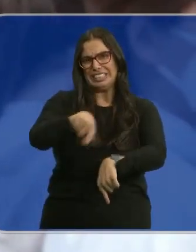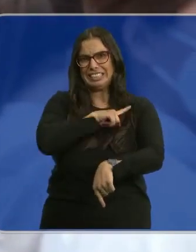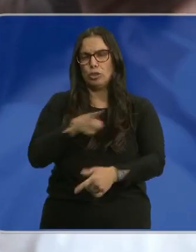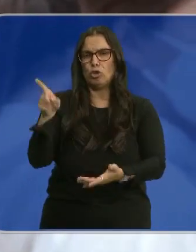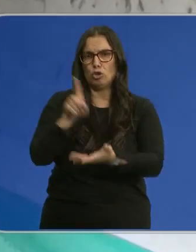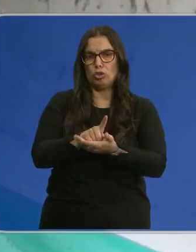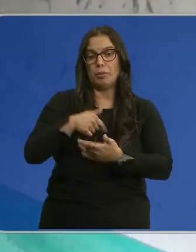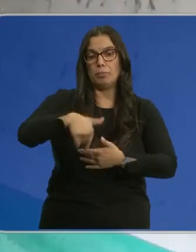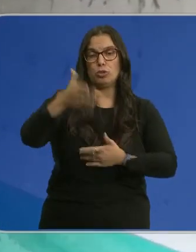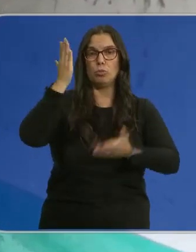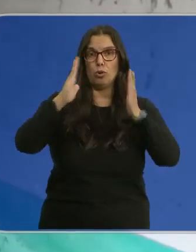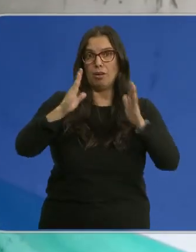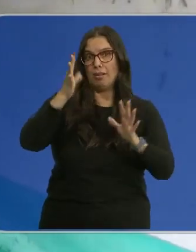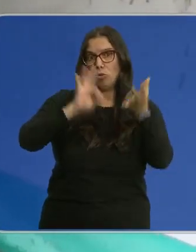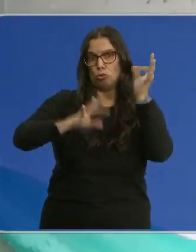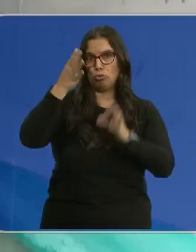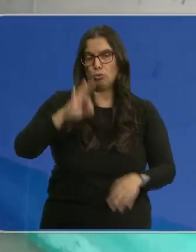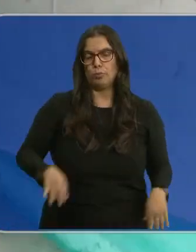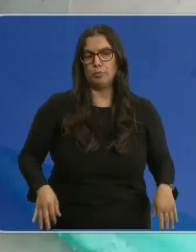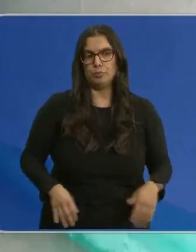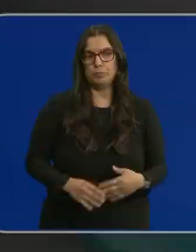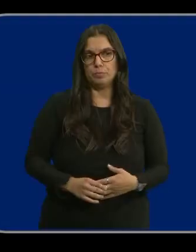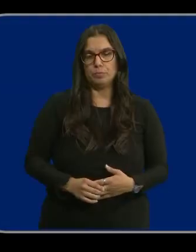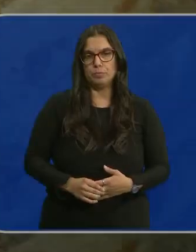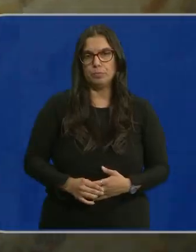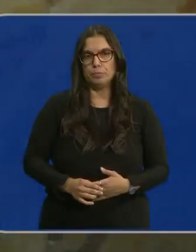extremos durante este otoño 2025.